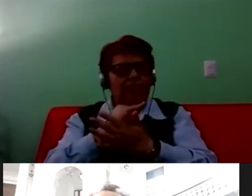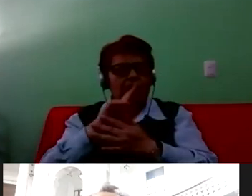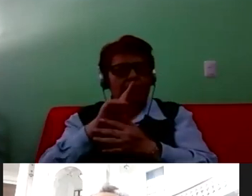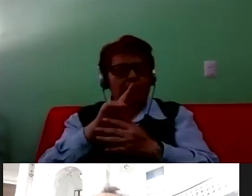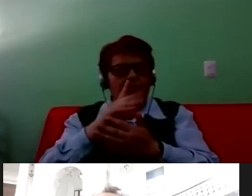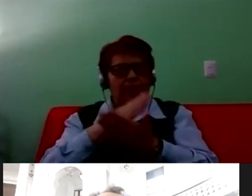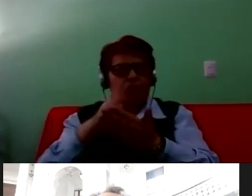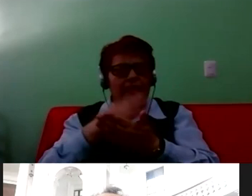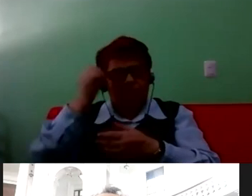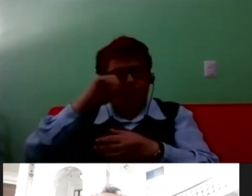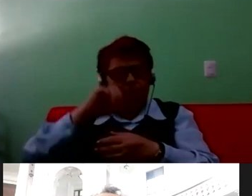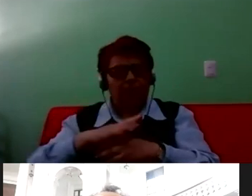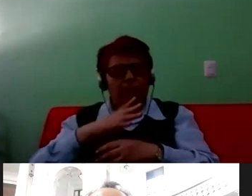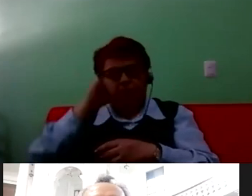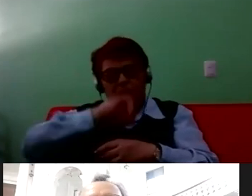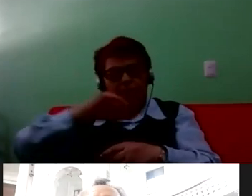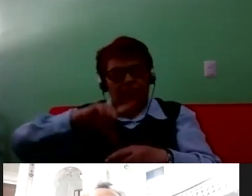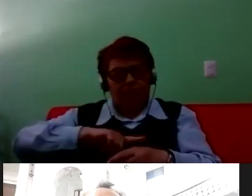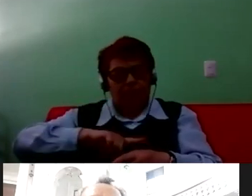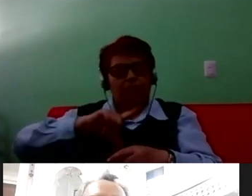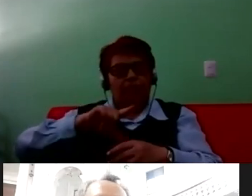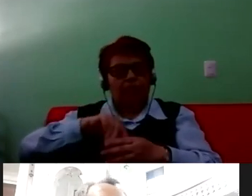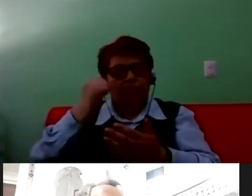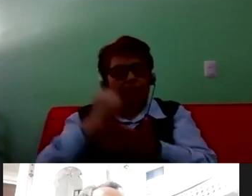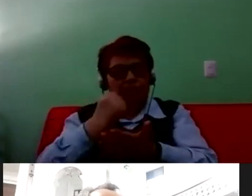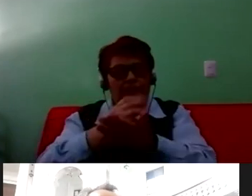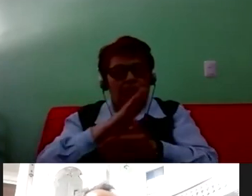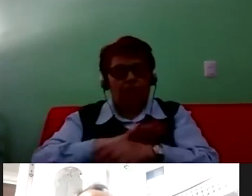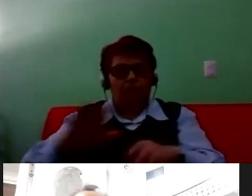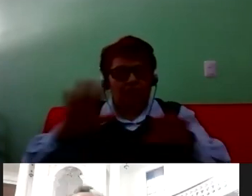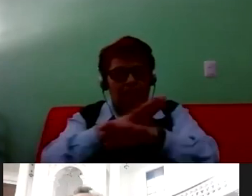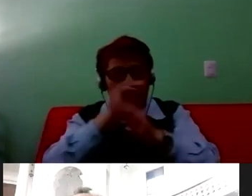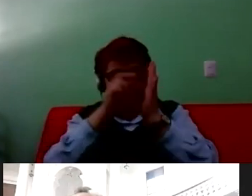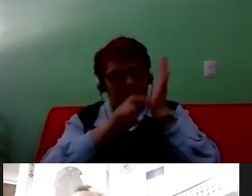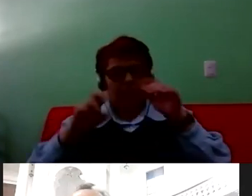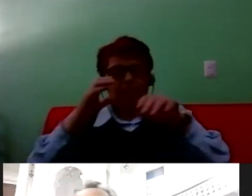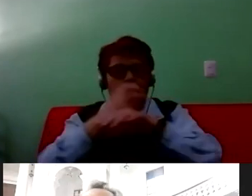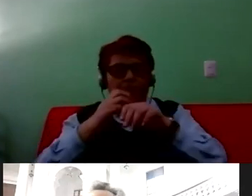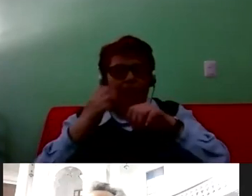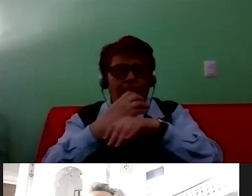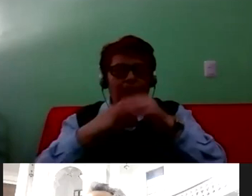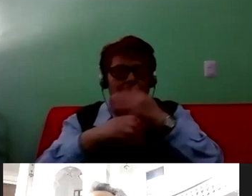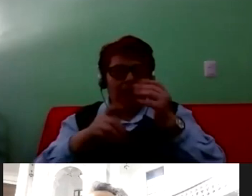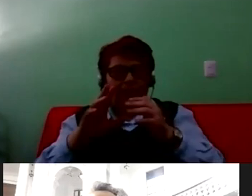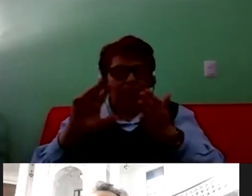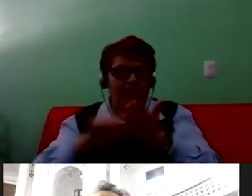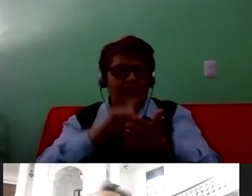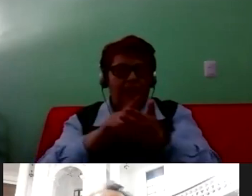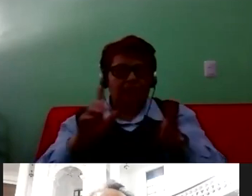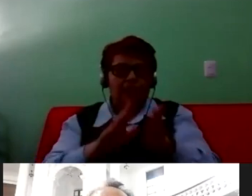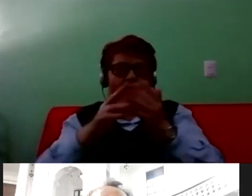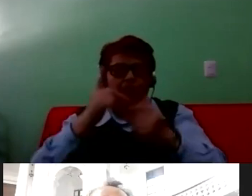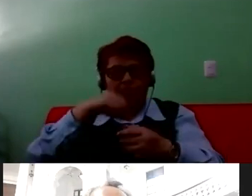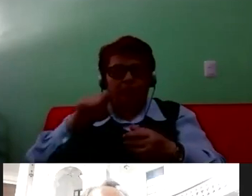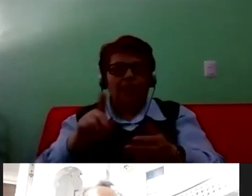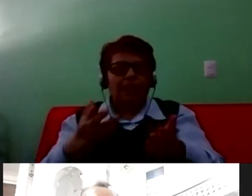acciones hechas por la titular de la Jefatura de Gobierno sobre el decreto por el cual se reforman y adicionan diversas disposiciones de la Ley de Fomento para la